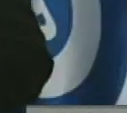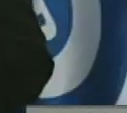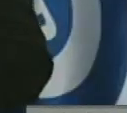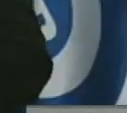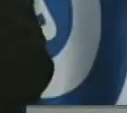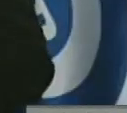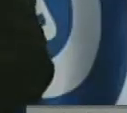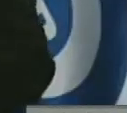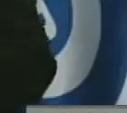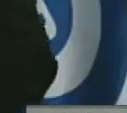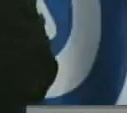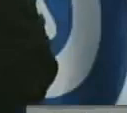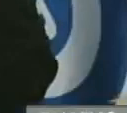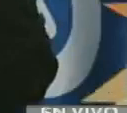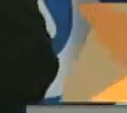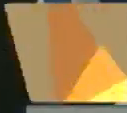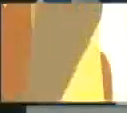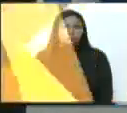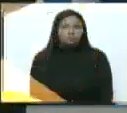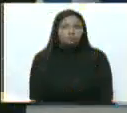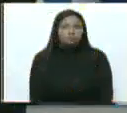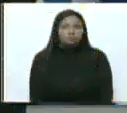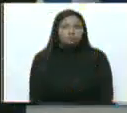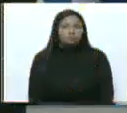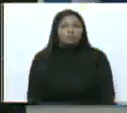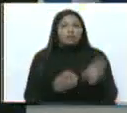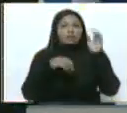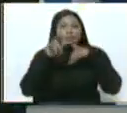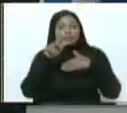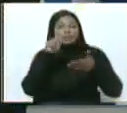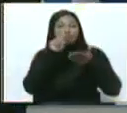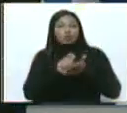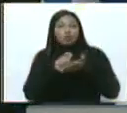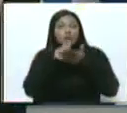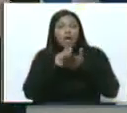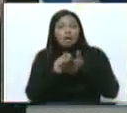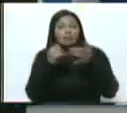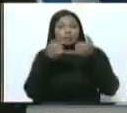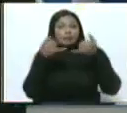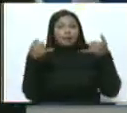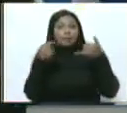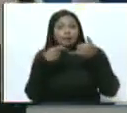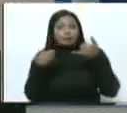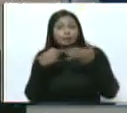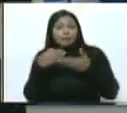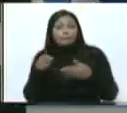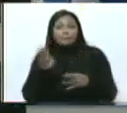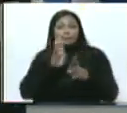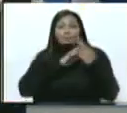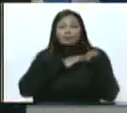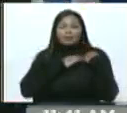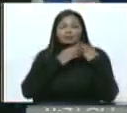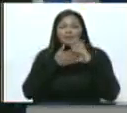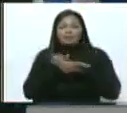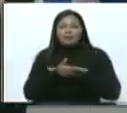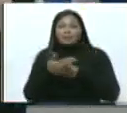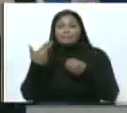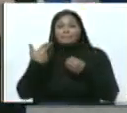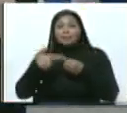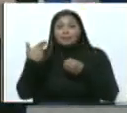cantidad aproximada de 13 toneladas de segmento de cobre y bronce pertenecientes ¿a quién? A PDVSA.